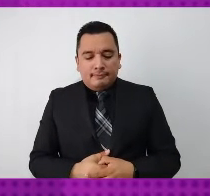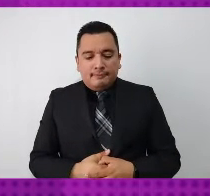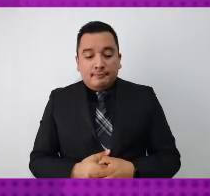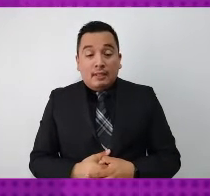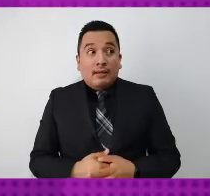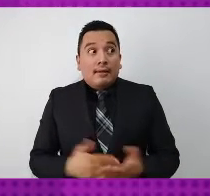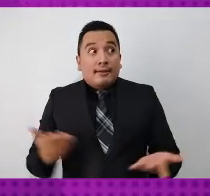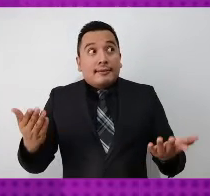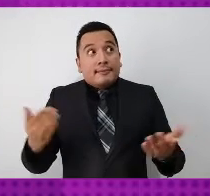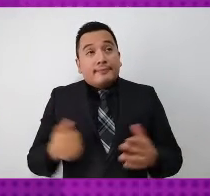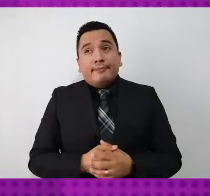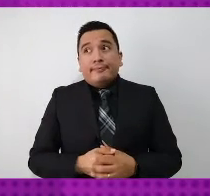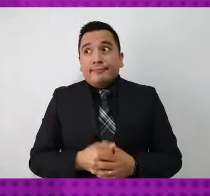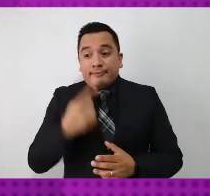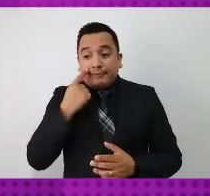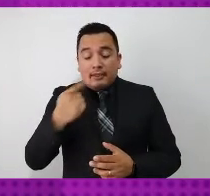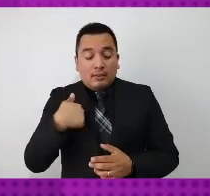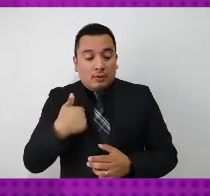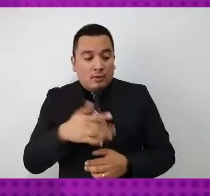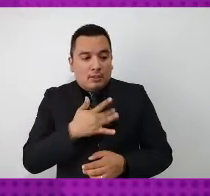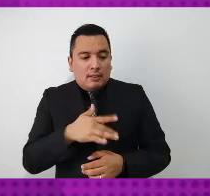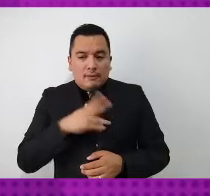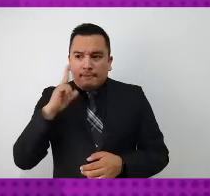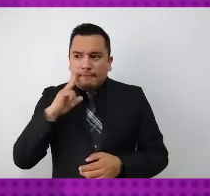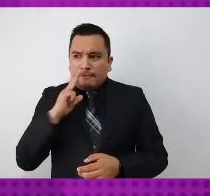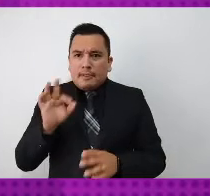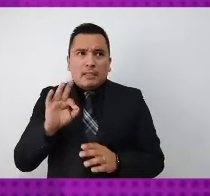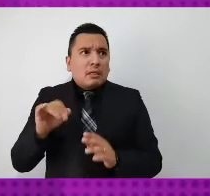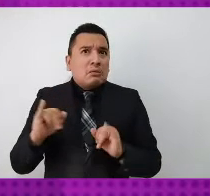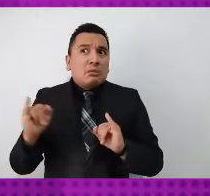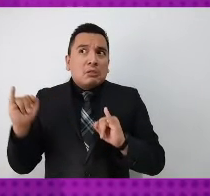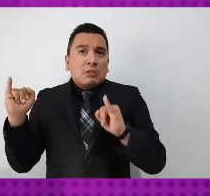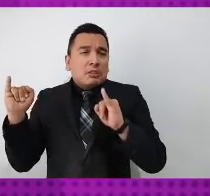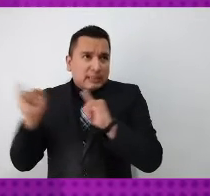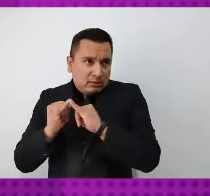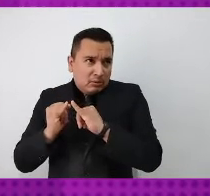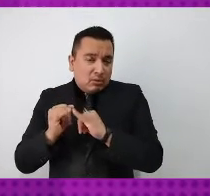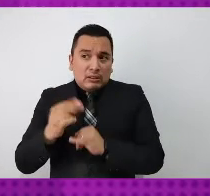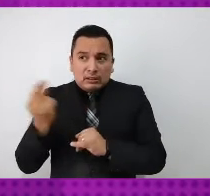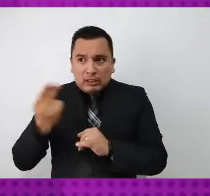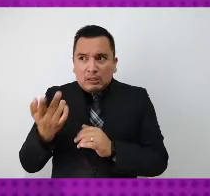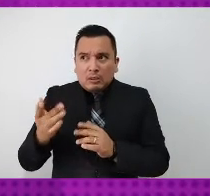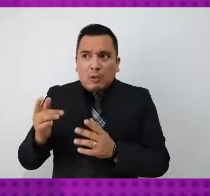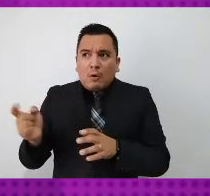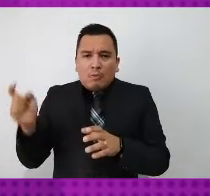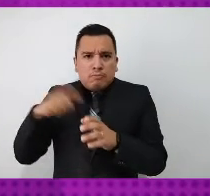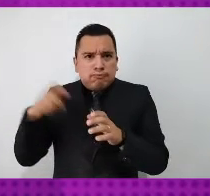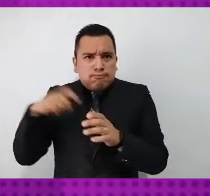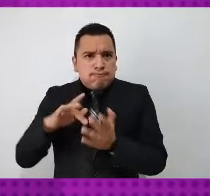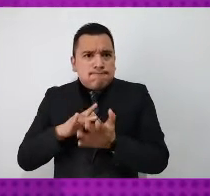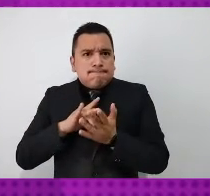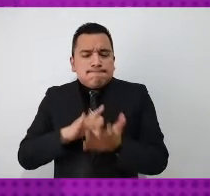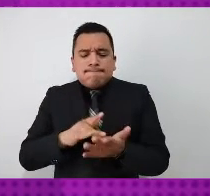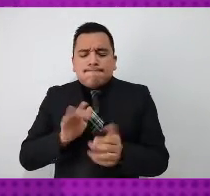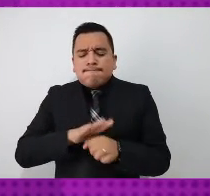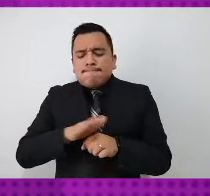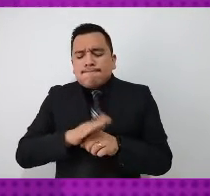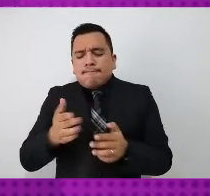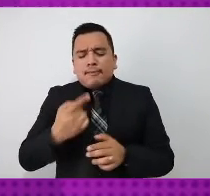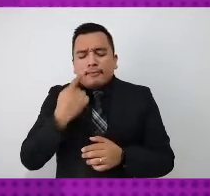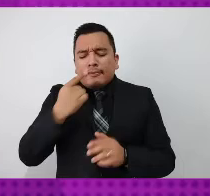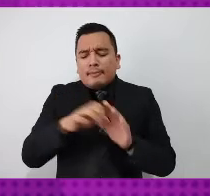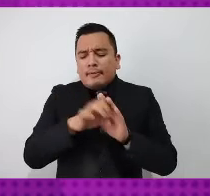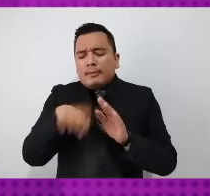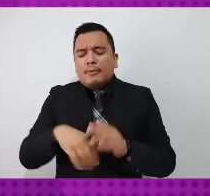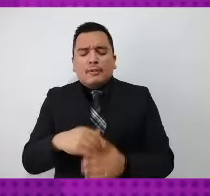tendrían que coincidir creo que dado que aborda diferentes ámbitos de la vida